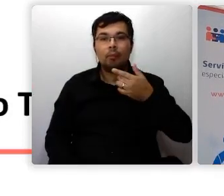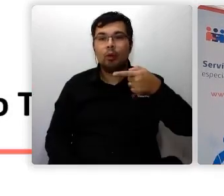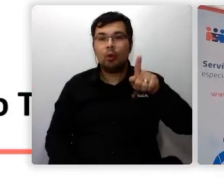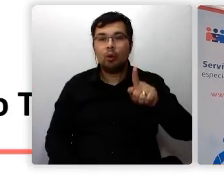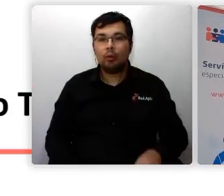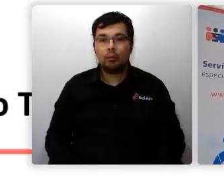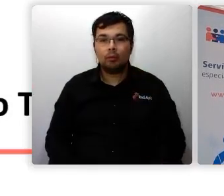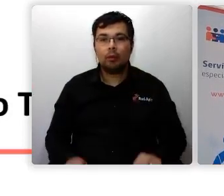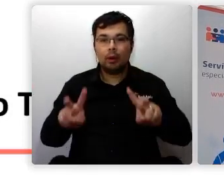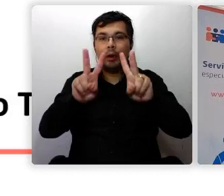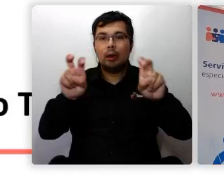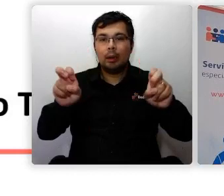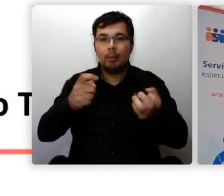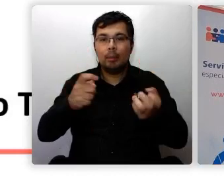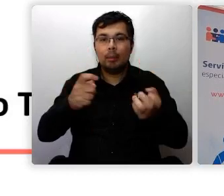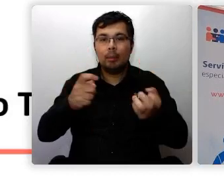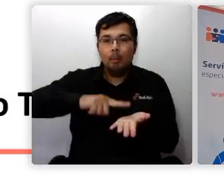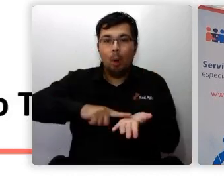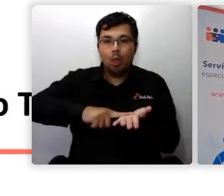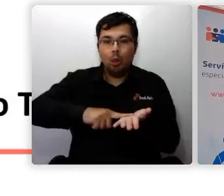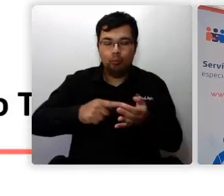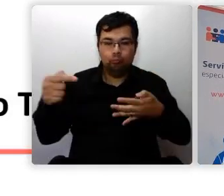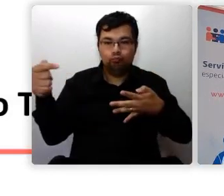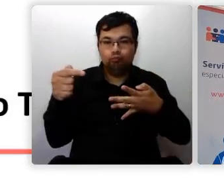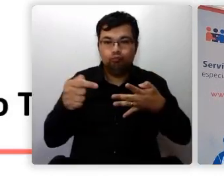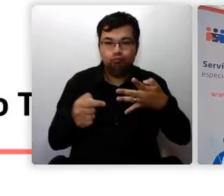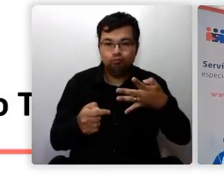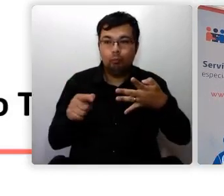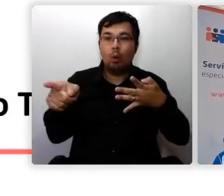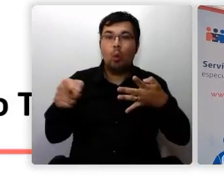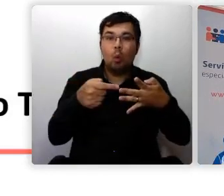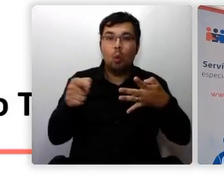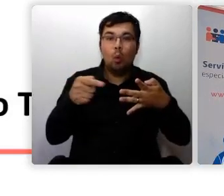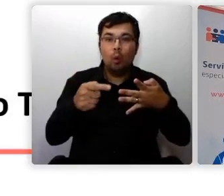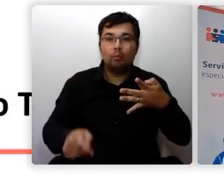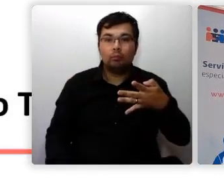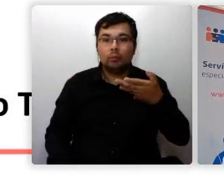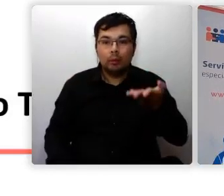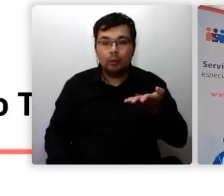impuesto. Nosotros ahí actuamos para prevenir problemas.